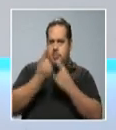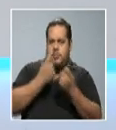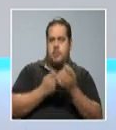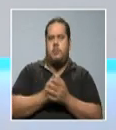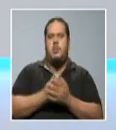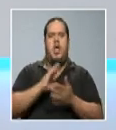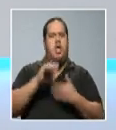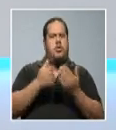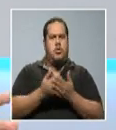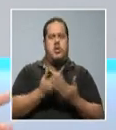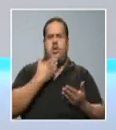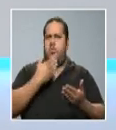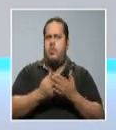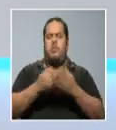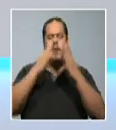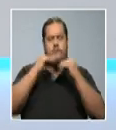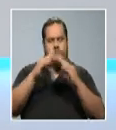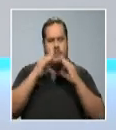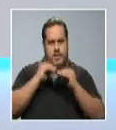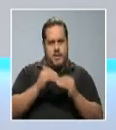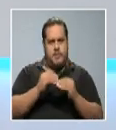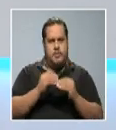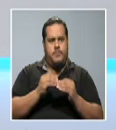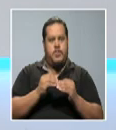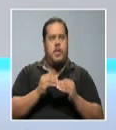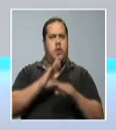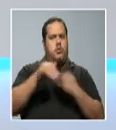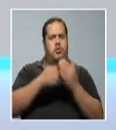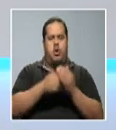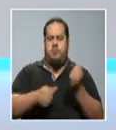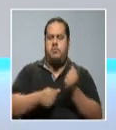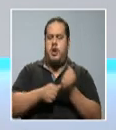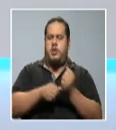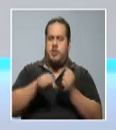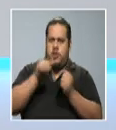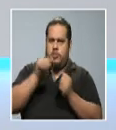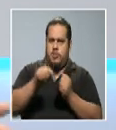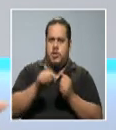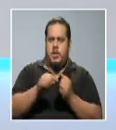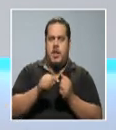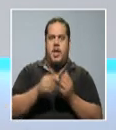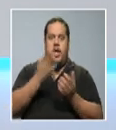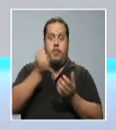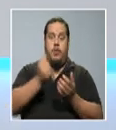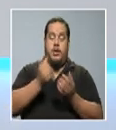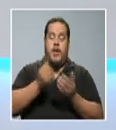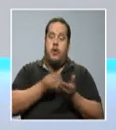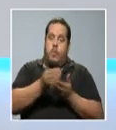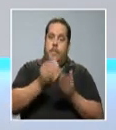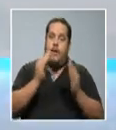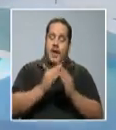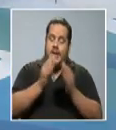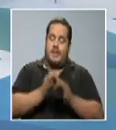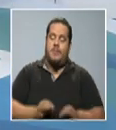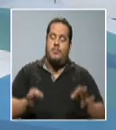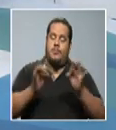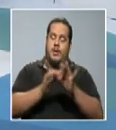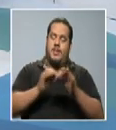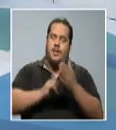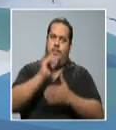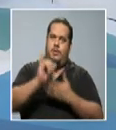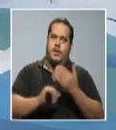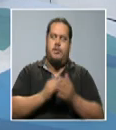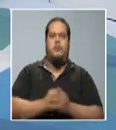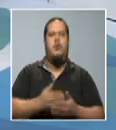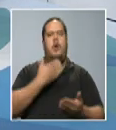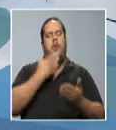asesorados, porque, bueno, ya lo decíamos, es uno de los proyectos más importantes que a lo largo de la vida uno puede ejecutar. Claro que sí, bueno, y